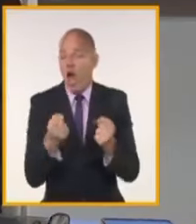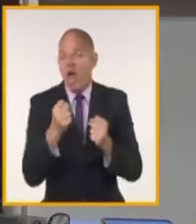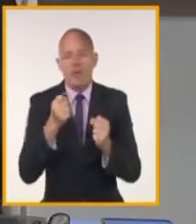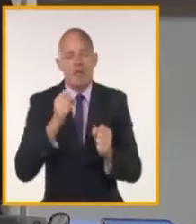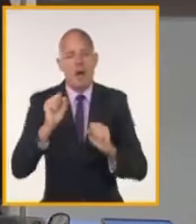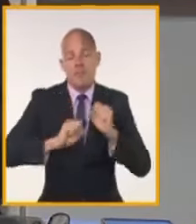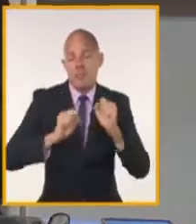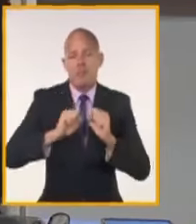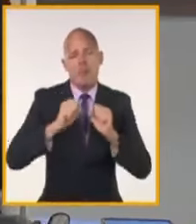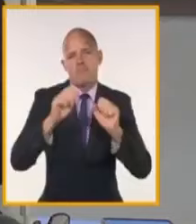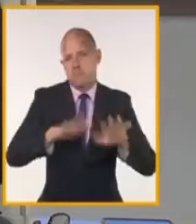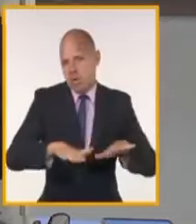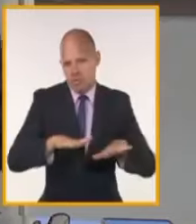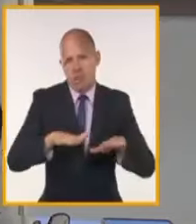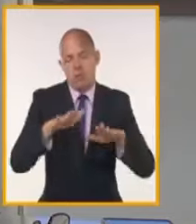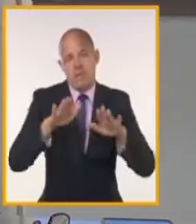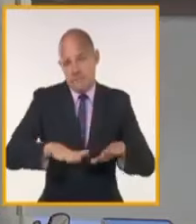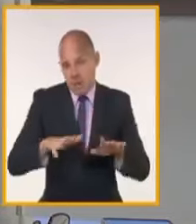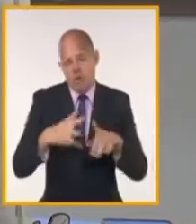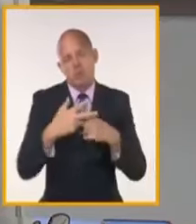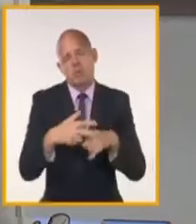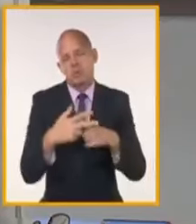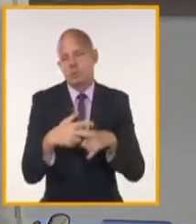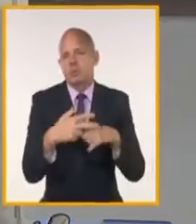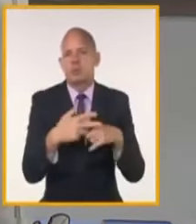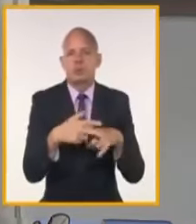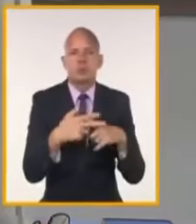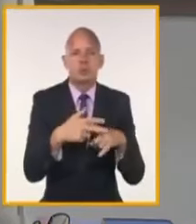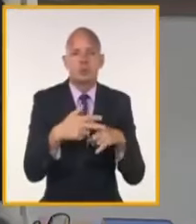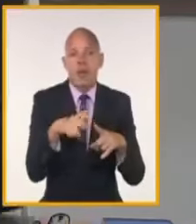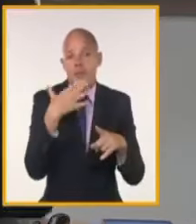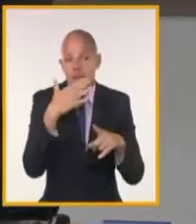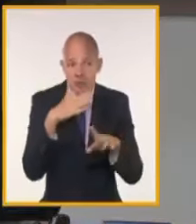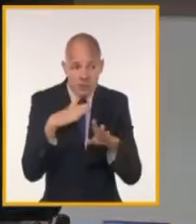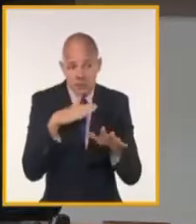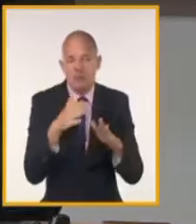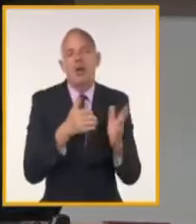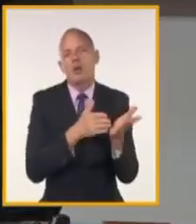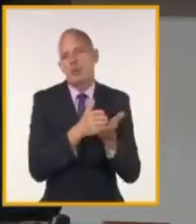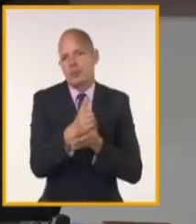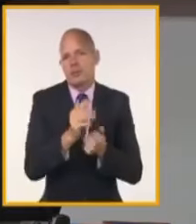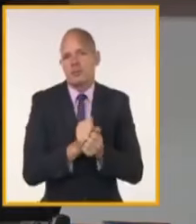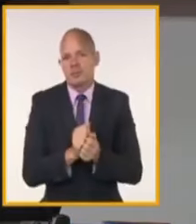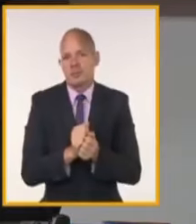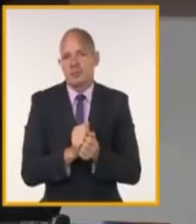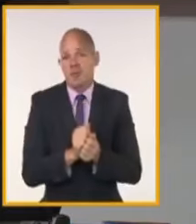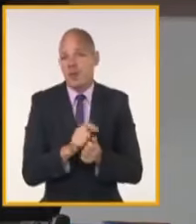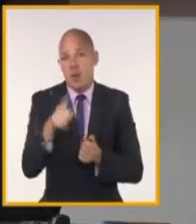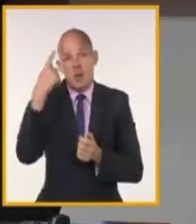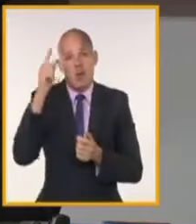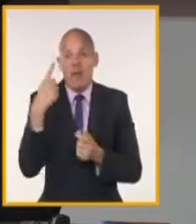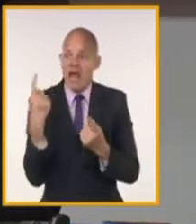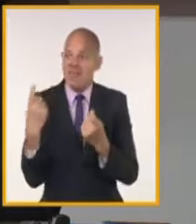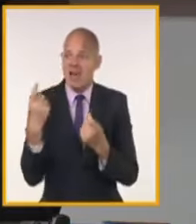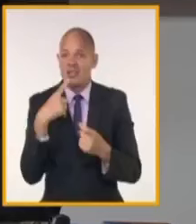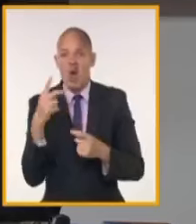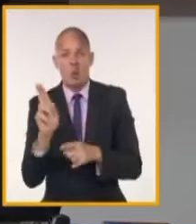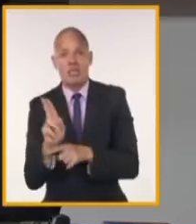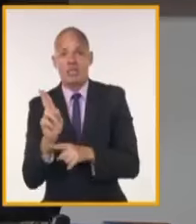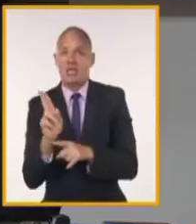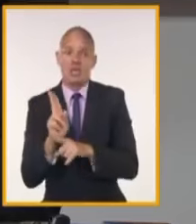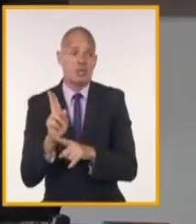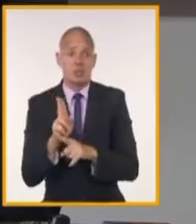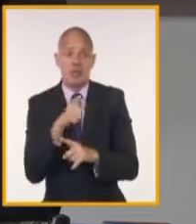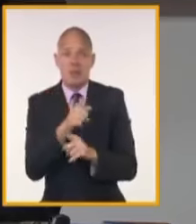reserva tenemos que dar esos mantenimientos para poder salvar esas unidades eso lo tenemos y y aquí se van a incorporar